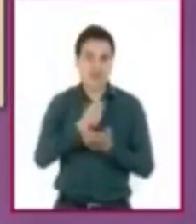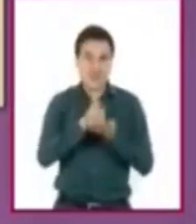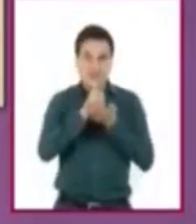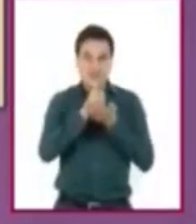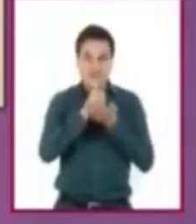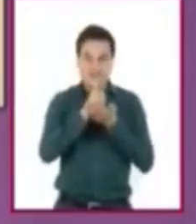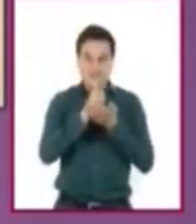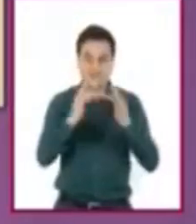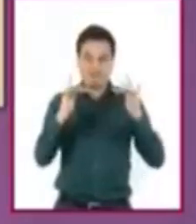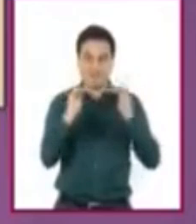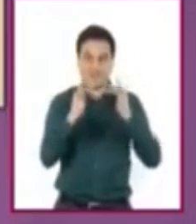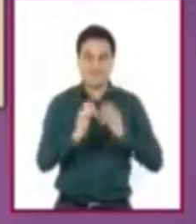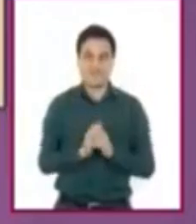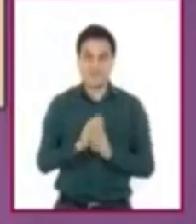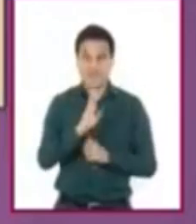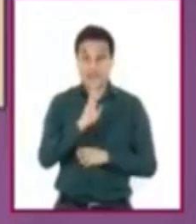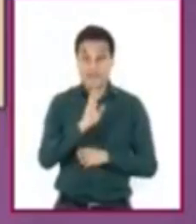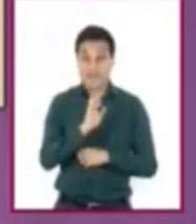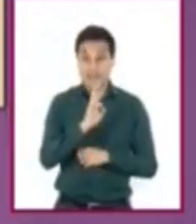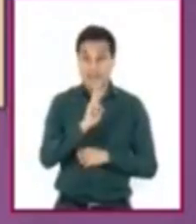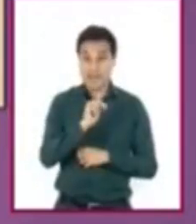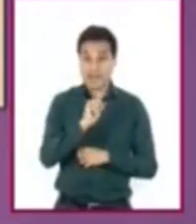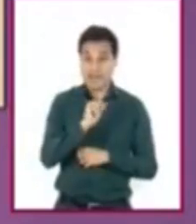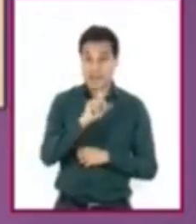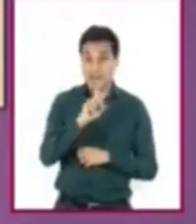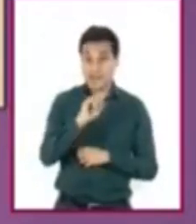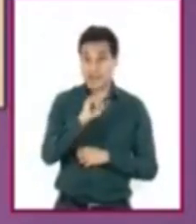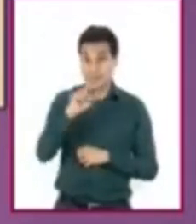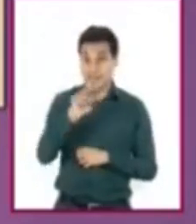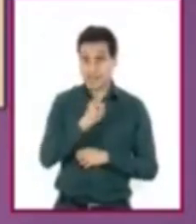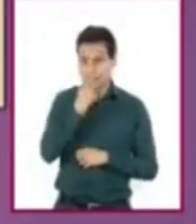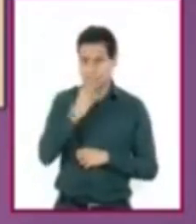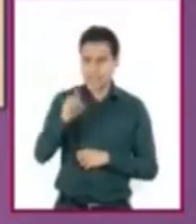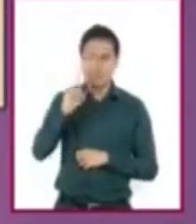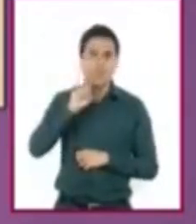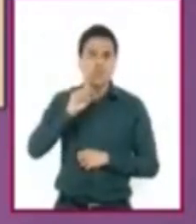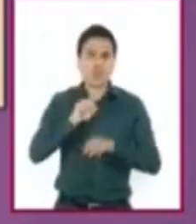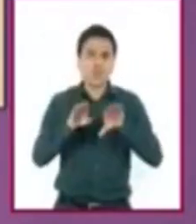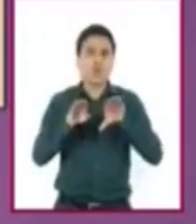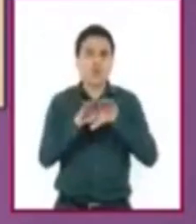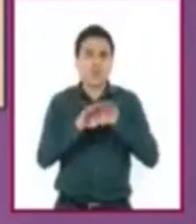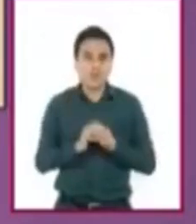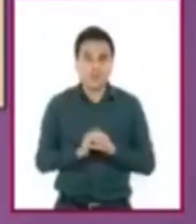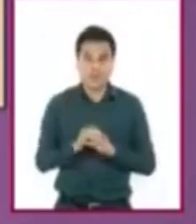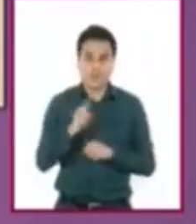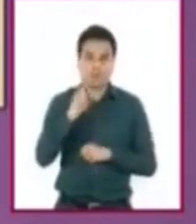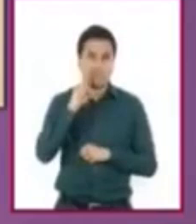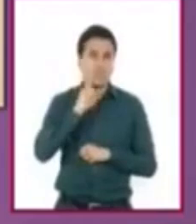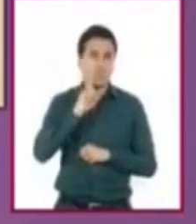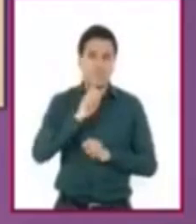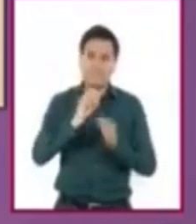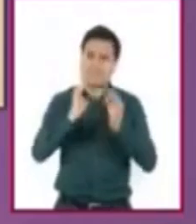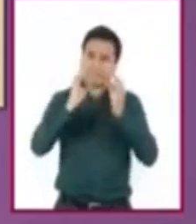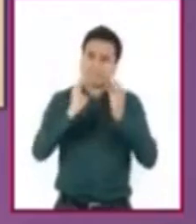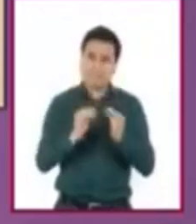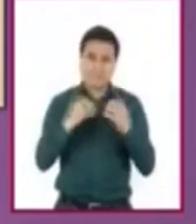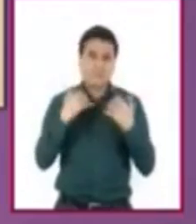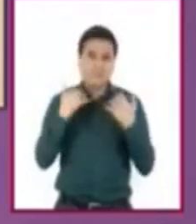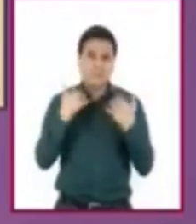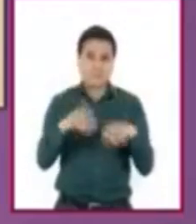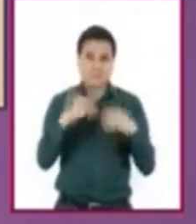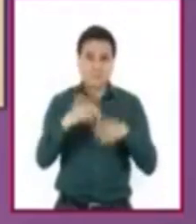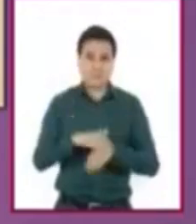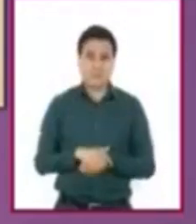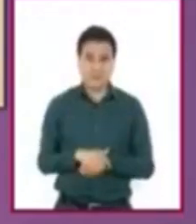Bernal Díaz del Castillo se refirió así de ella: Fue tan excelente mujer y buena lengua. La